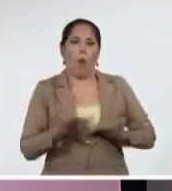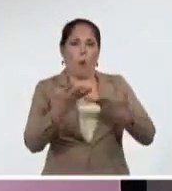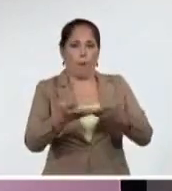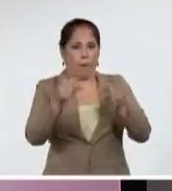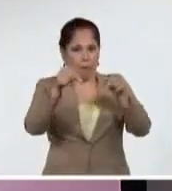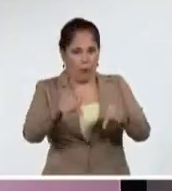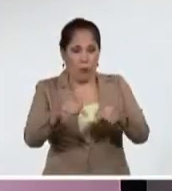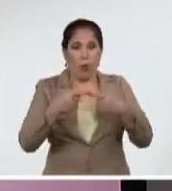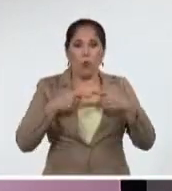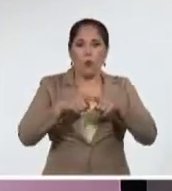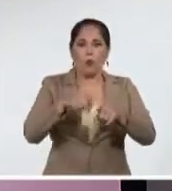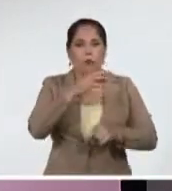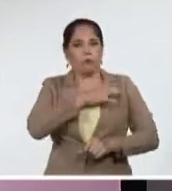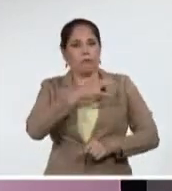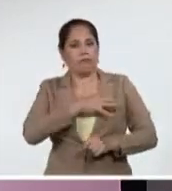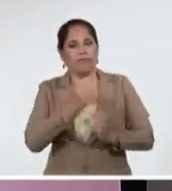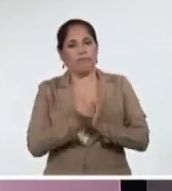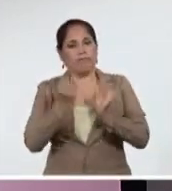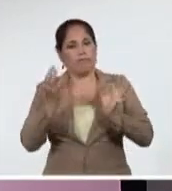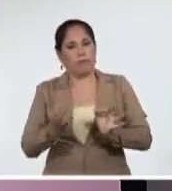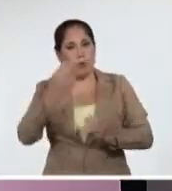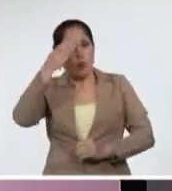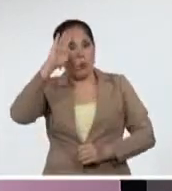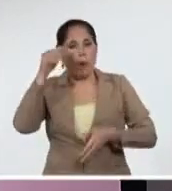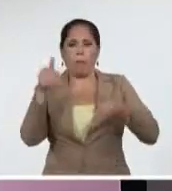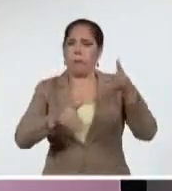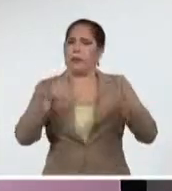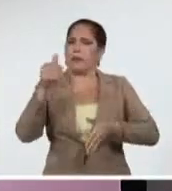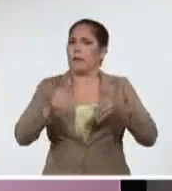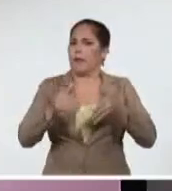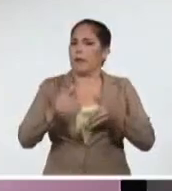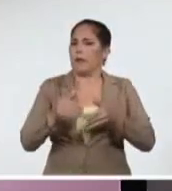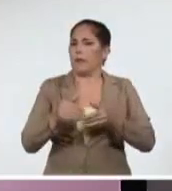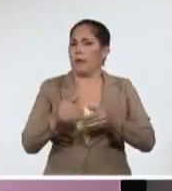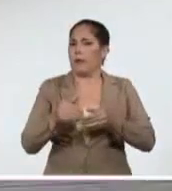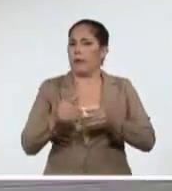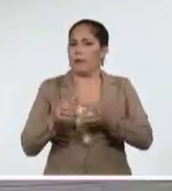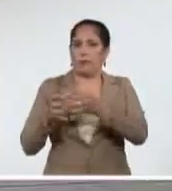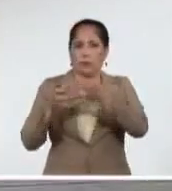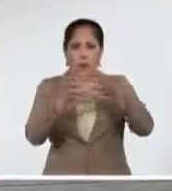estuvo acompañado por la delegación oficial cubana que participa en esta gira internacional.